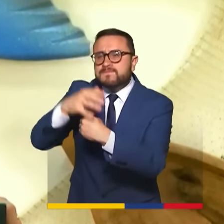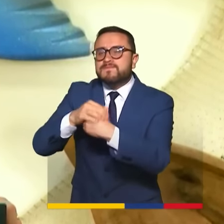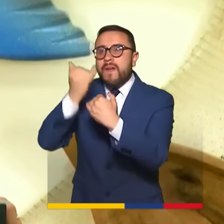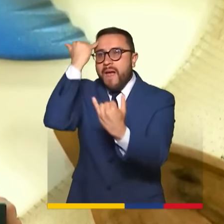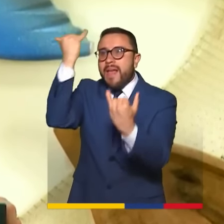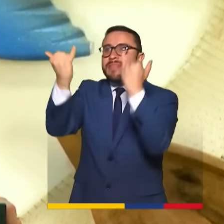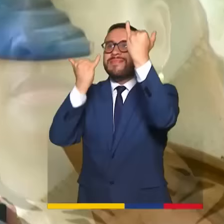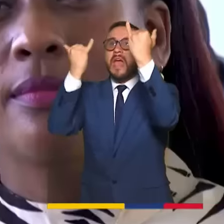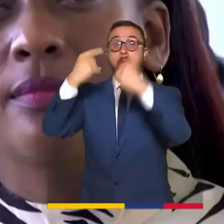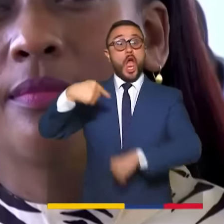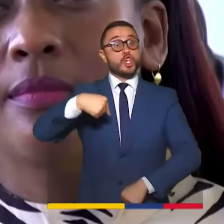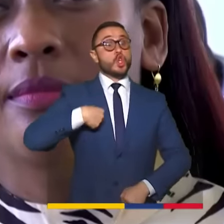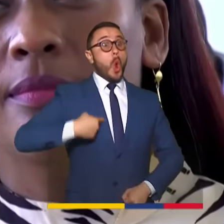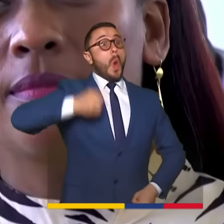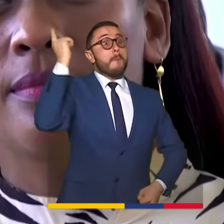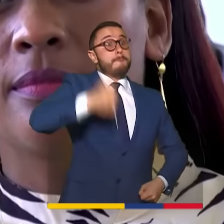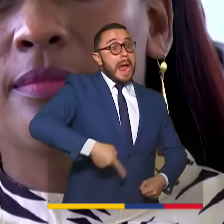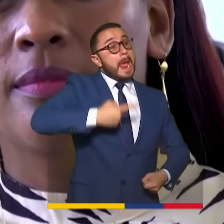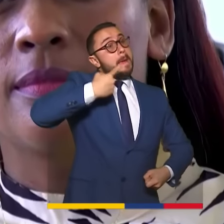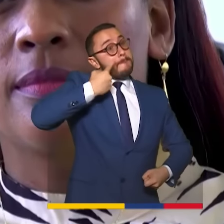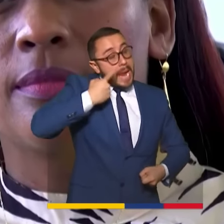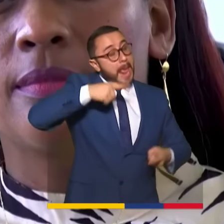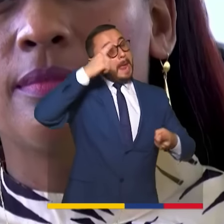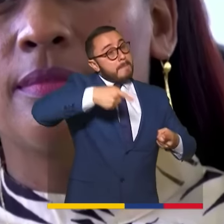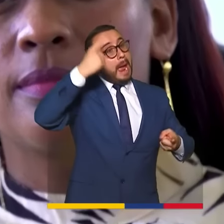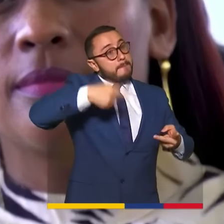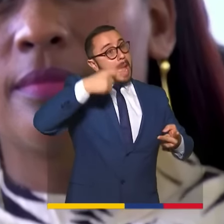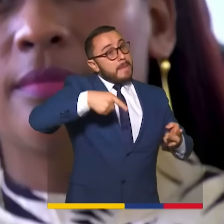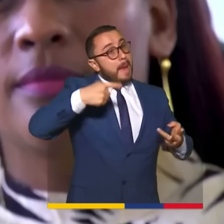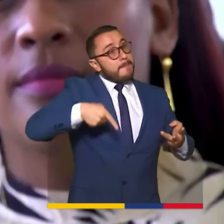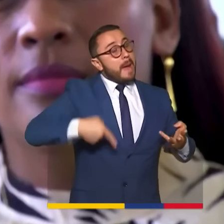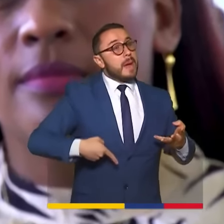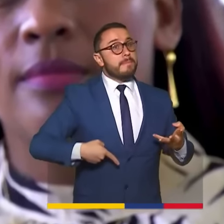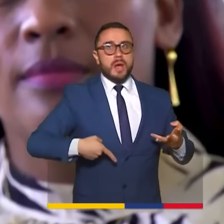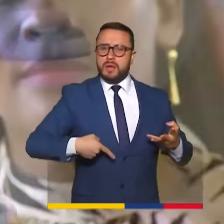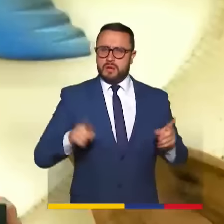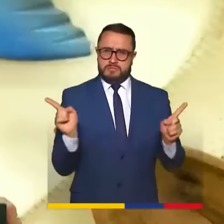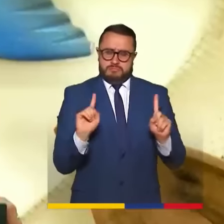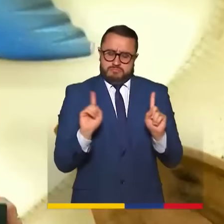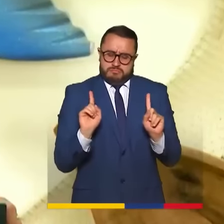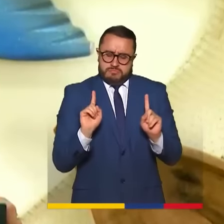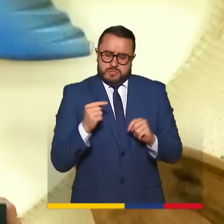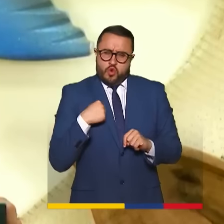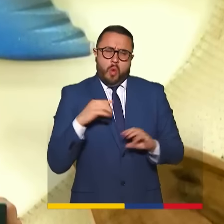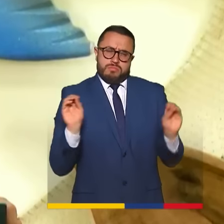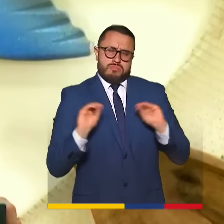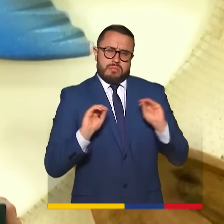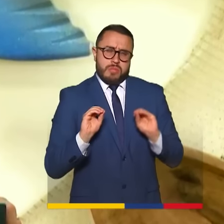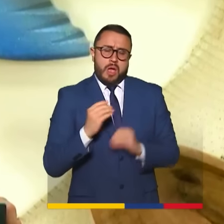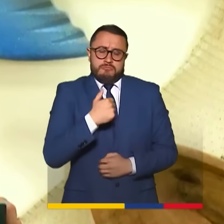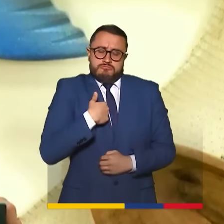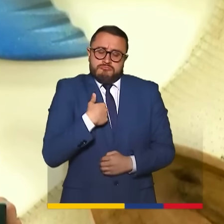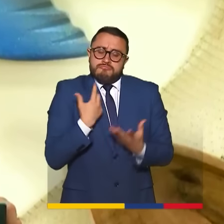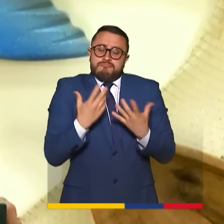sin que yo le indicara un camino preciso porque quería que ella lo